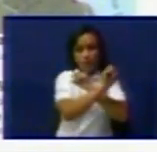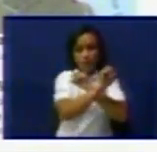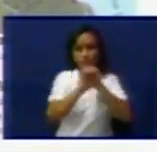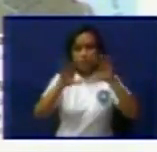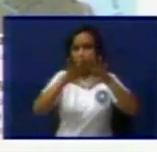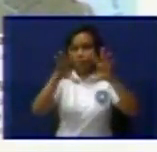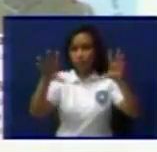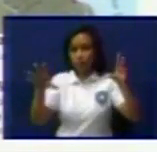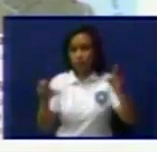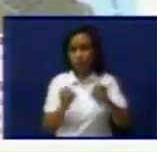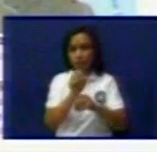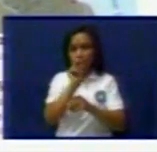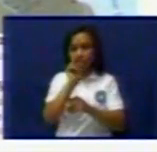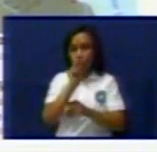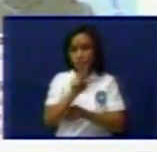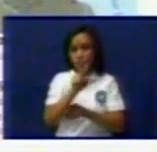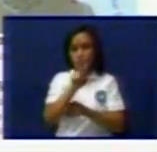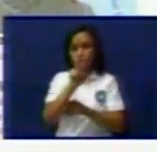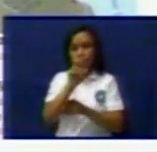total es de